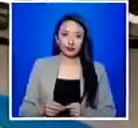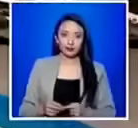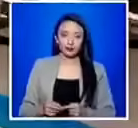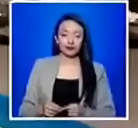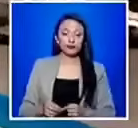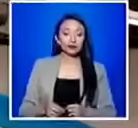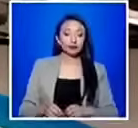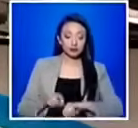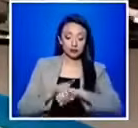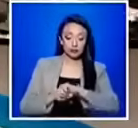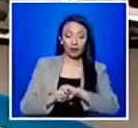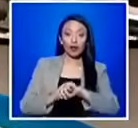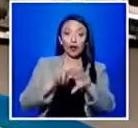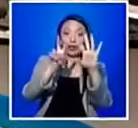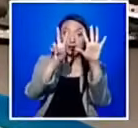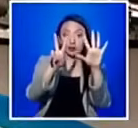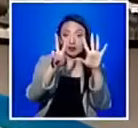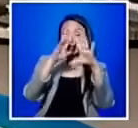Son ya las